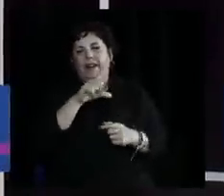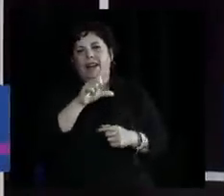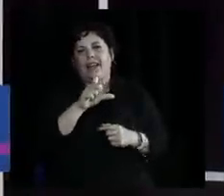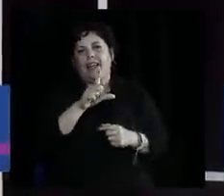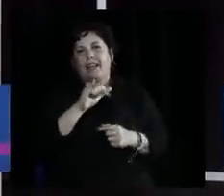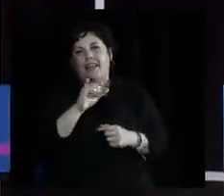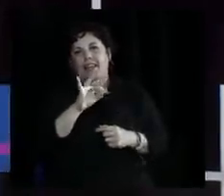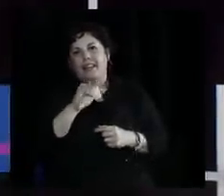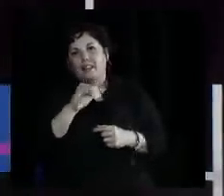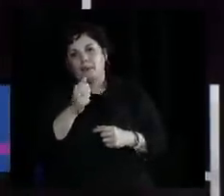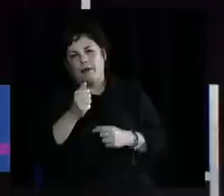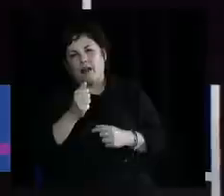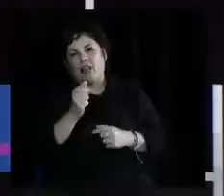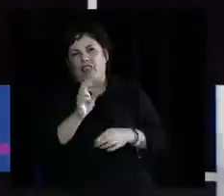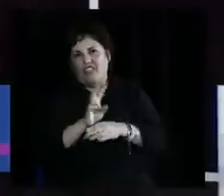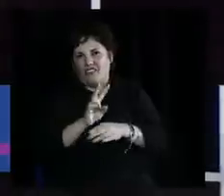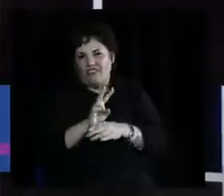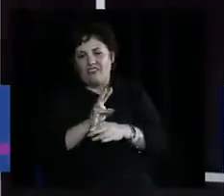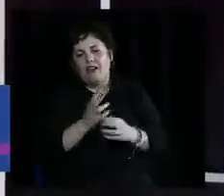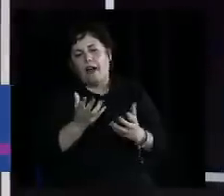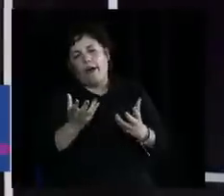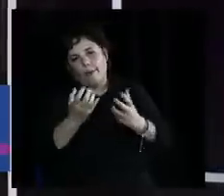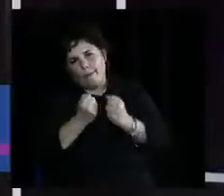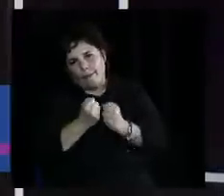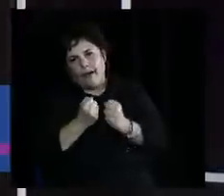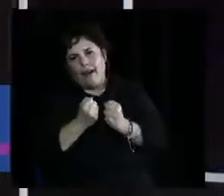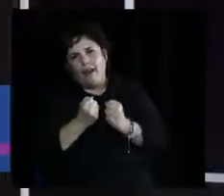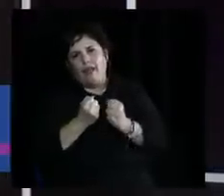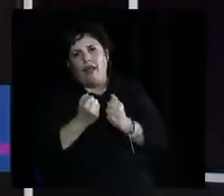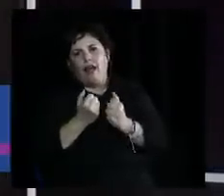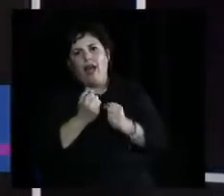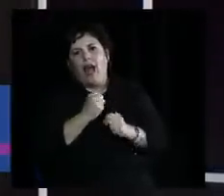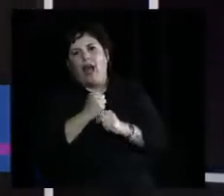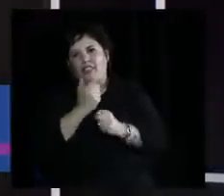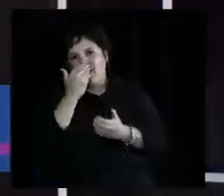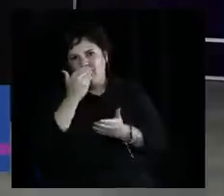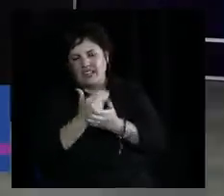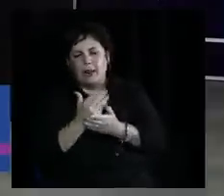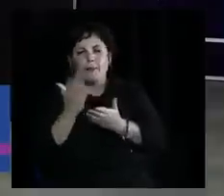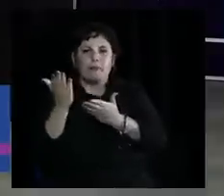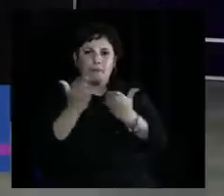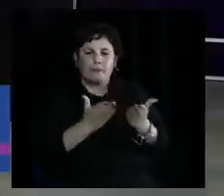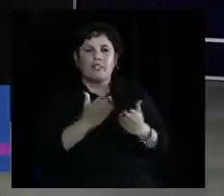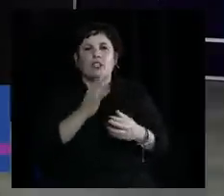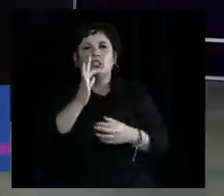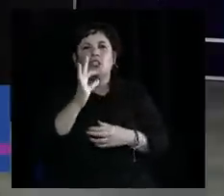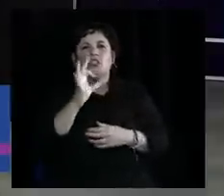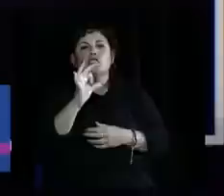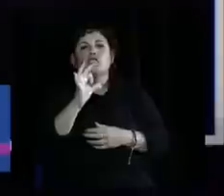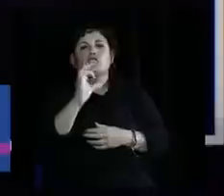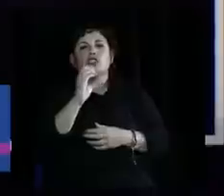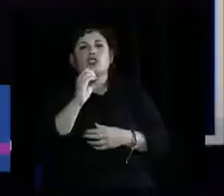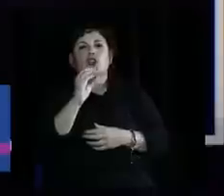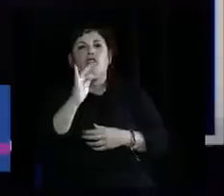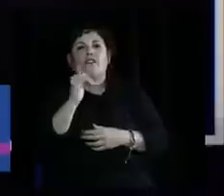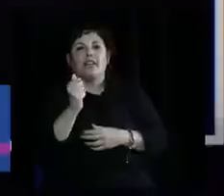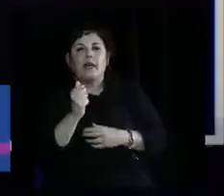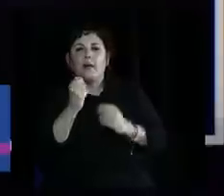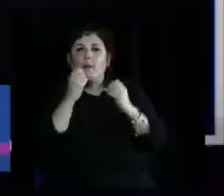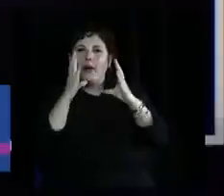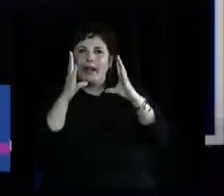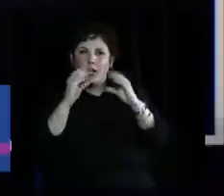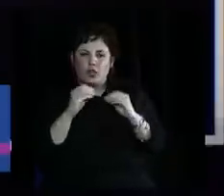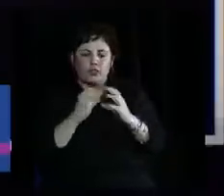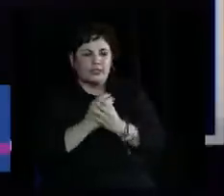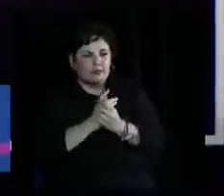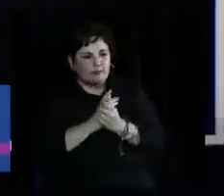y acompáñenos, como siempre, hasta el final de este programa. Bienvenida, Sofía Pinto Román. Buenas noches.